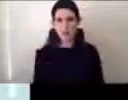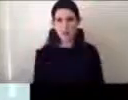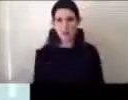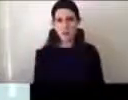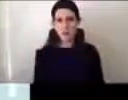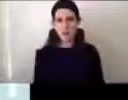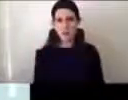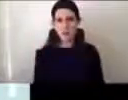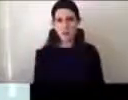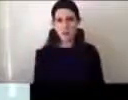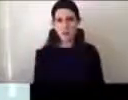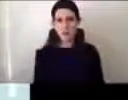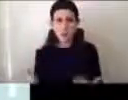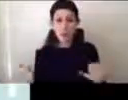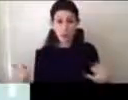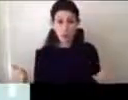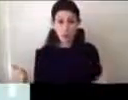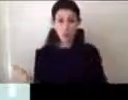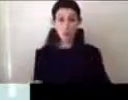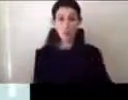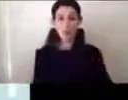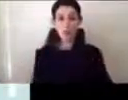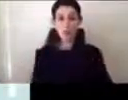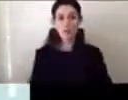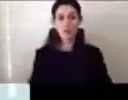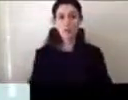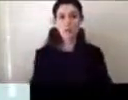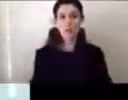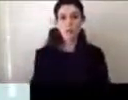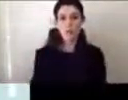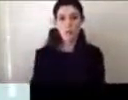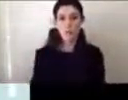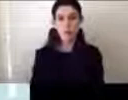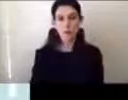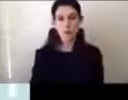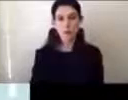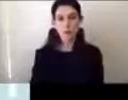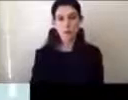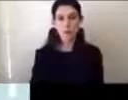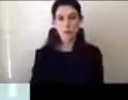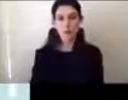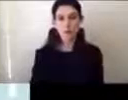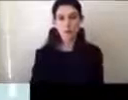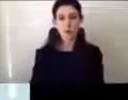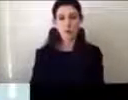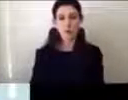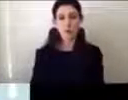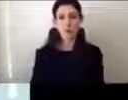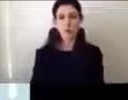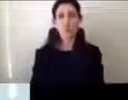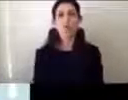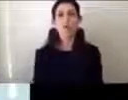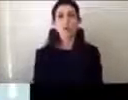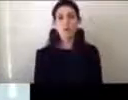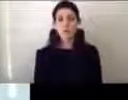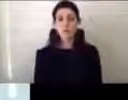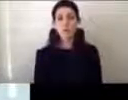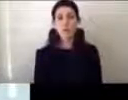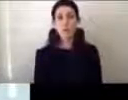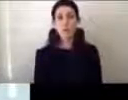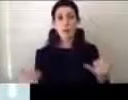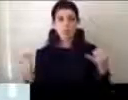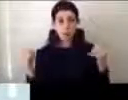Pasamos entonces al juego, como decía, el segundo aspecto de esta presentación. El juego es esencial